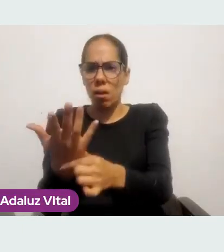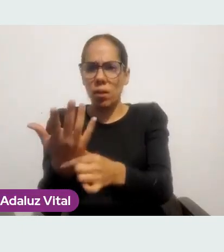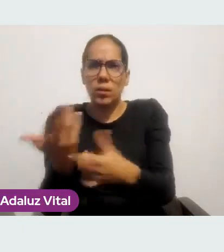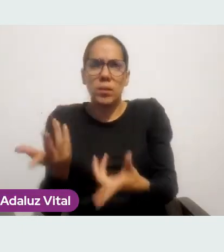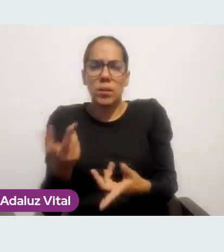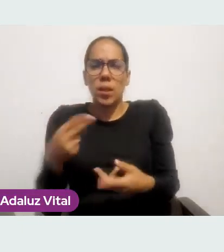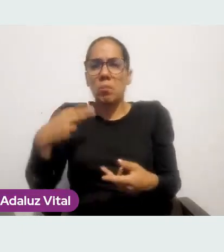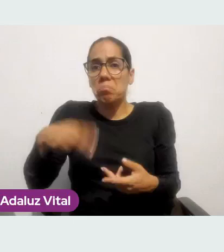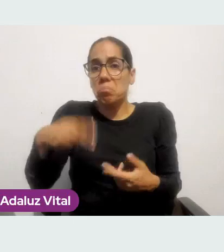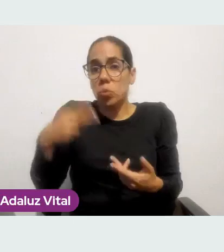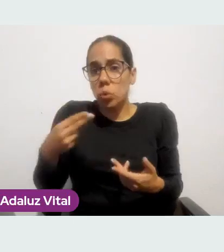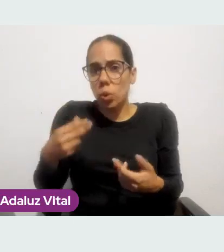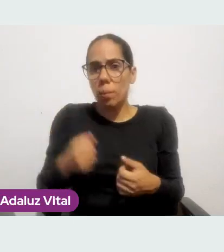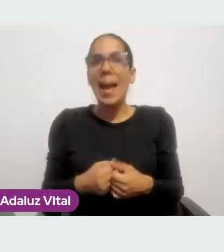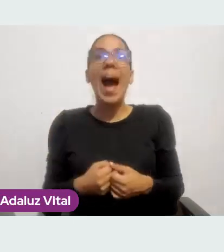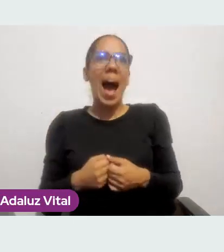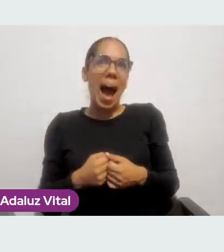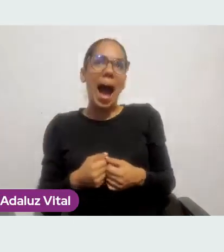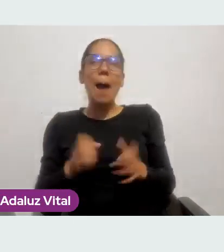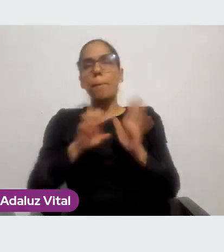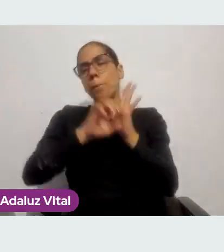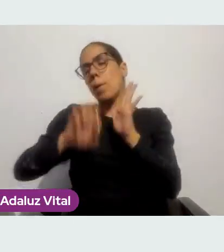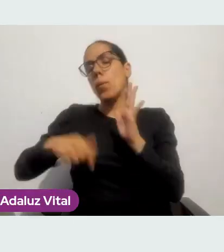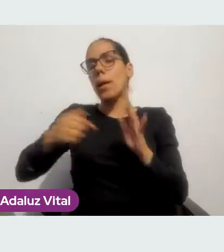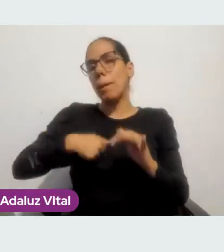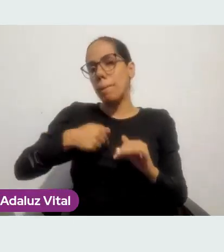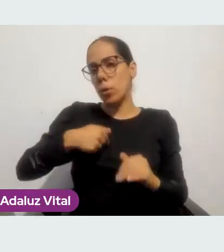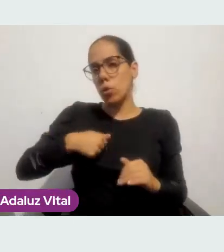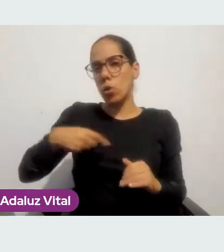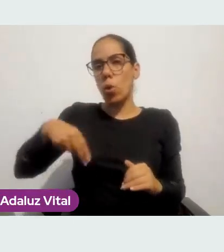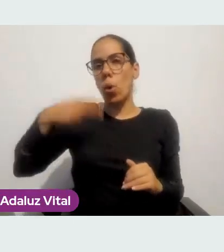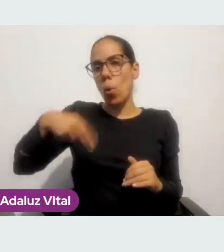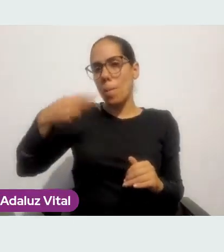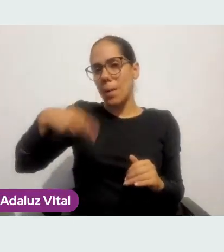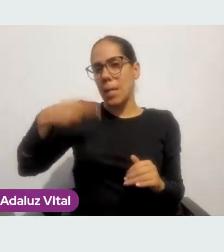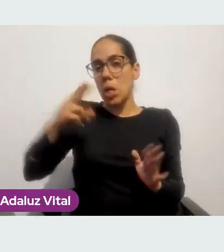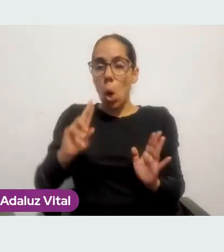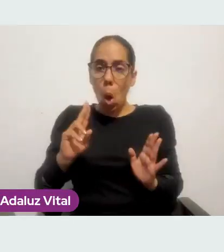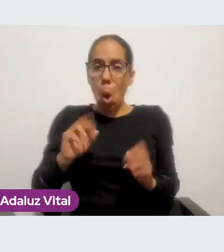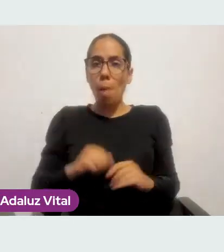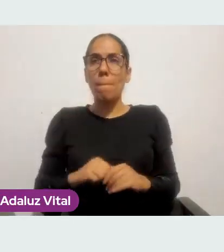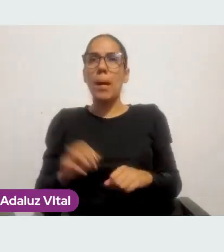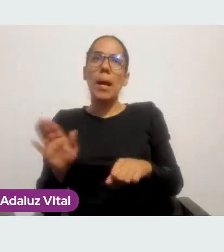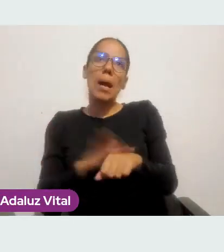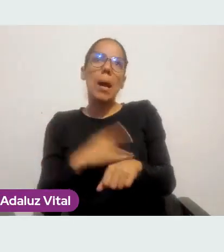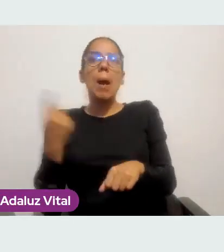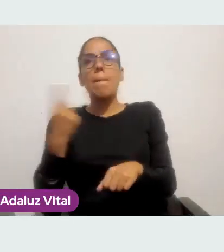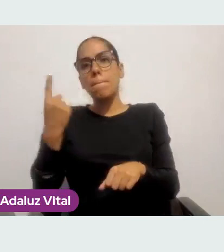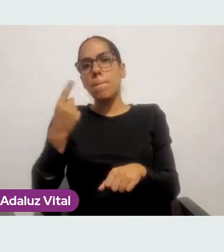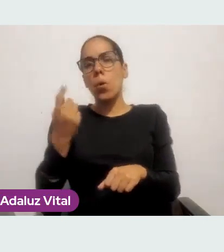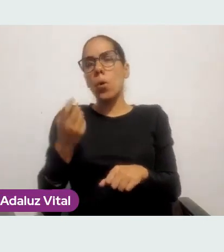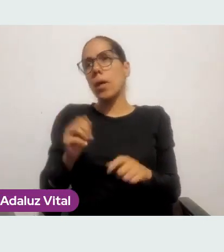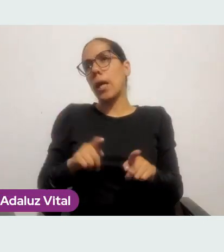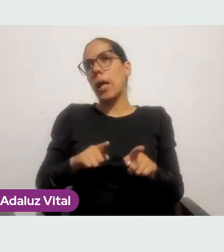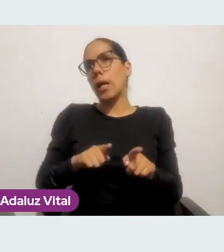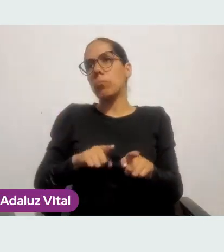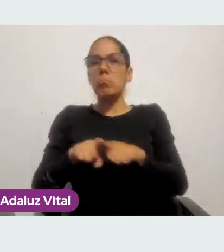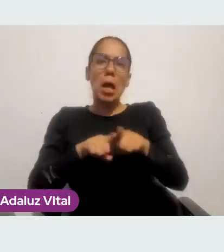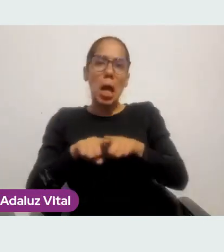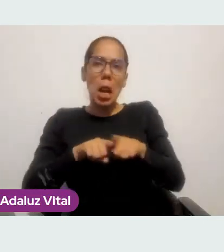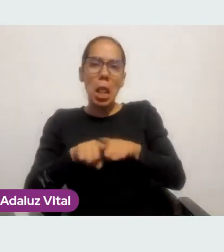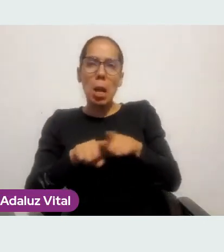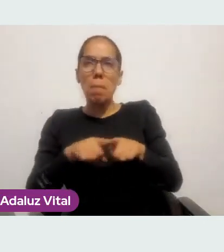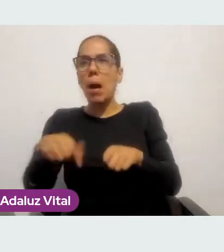me pusieron tal nombre porque como el hermano de mi papá murió hace tiempo, pues entonces me ponen ese